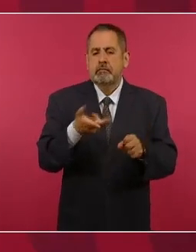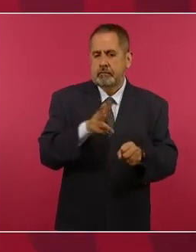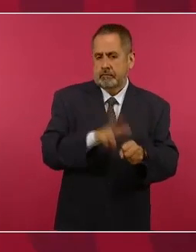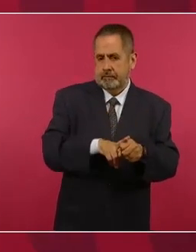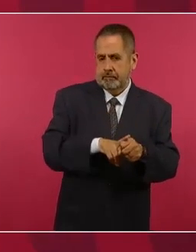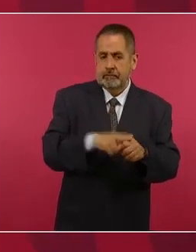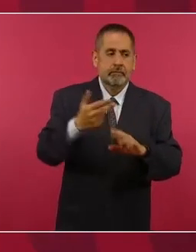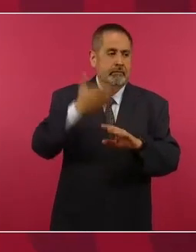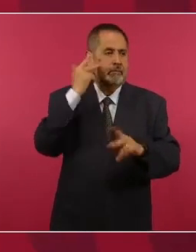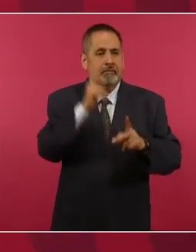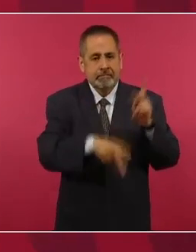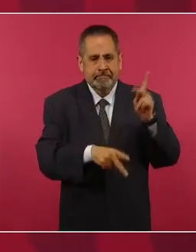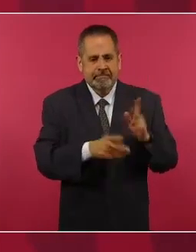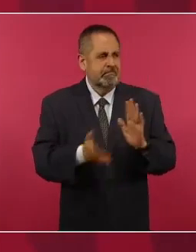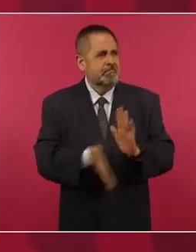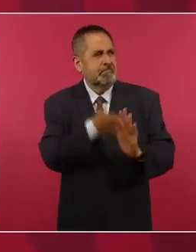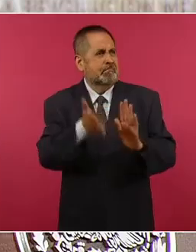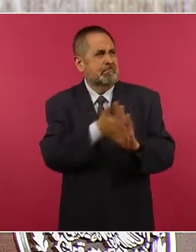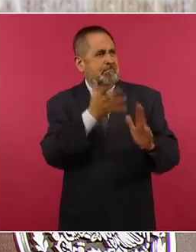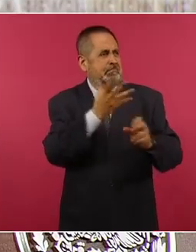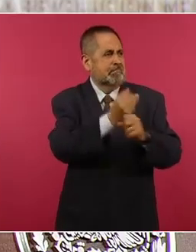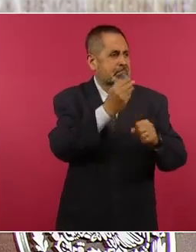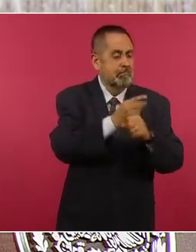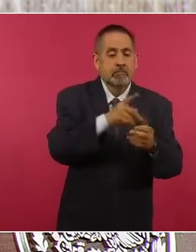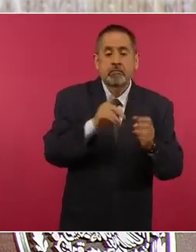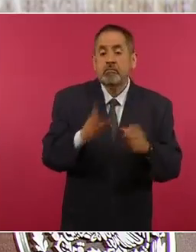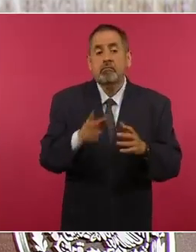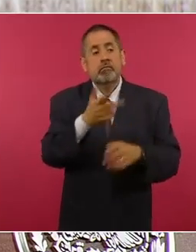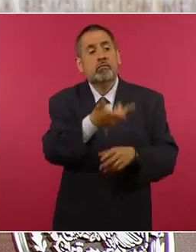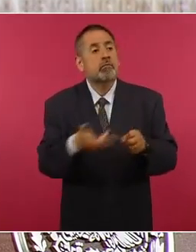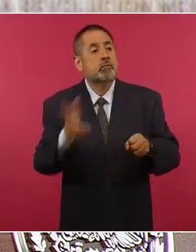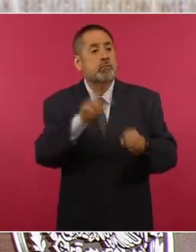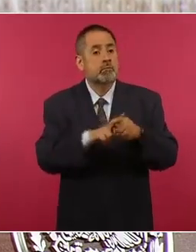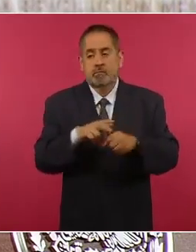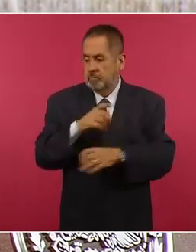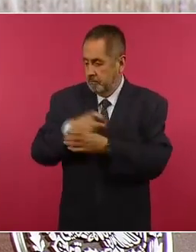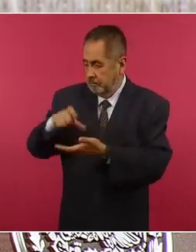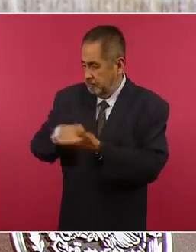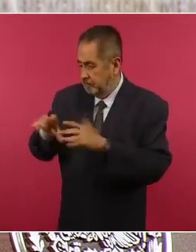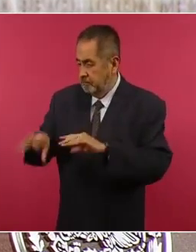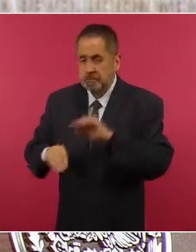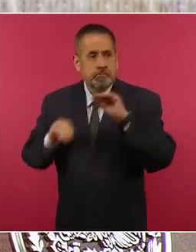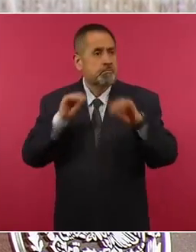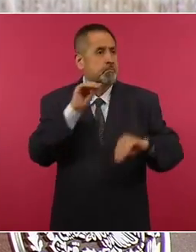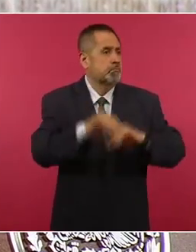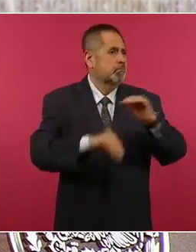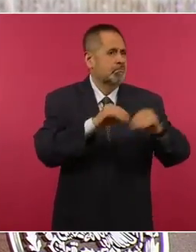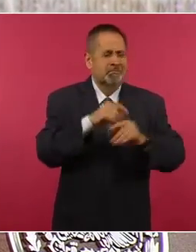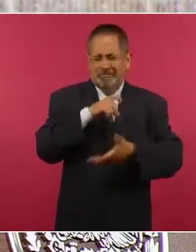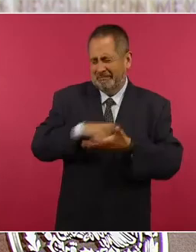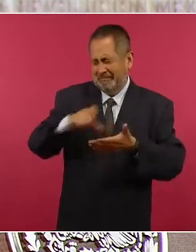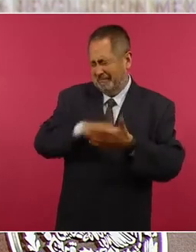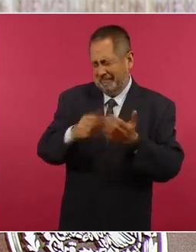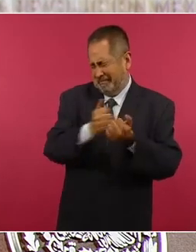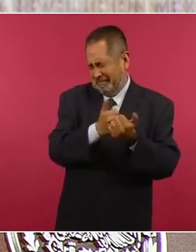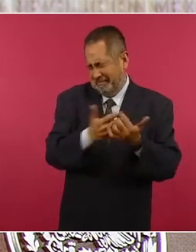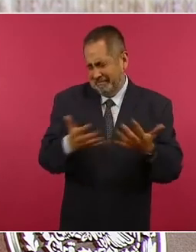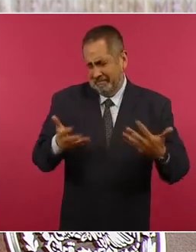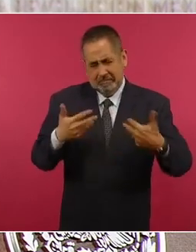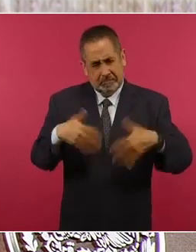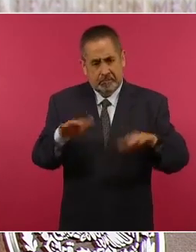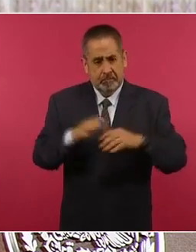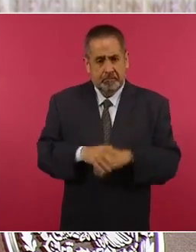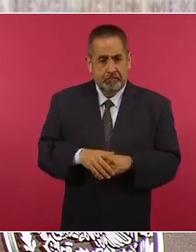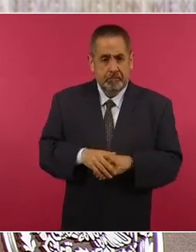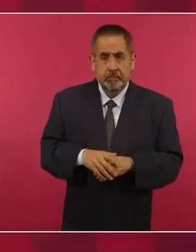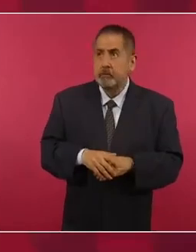inconclusos, se equiparon hospitales, se compraron equipos. Bueno, el pagar